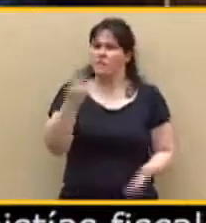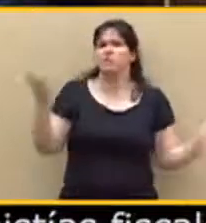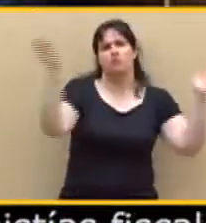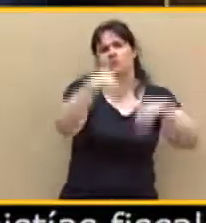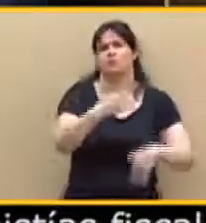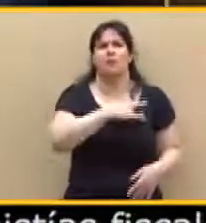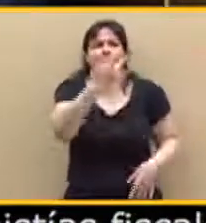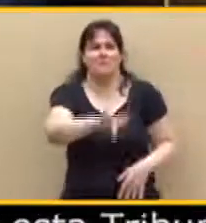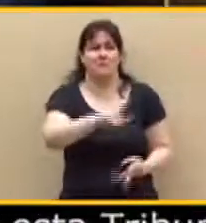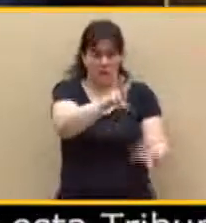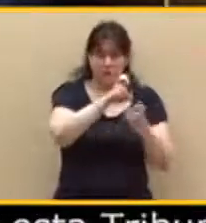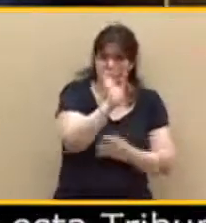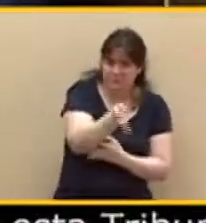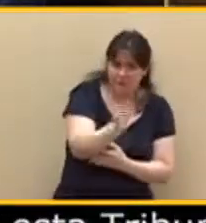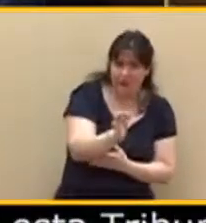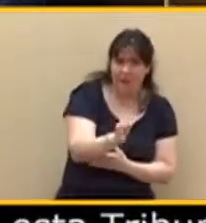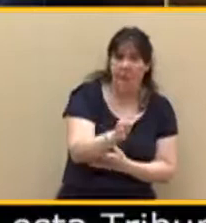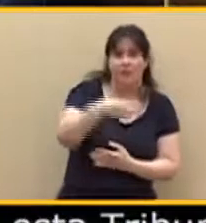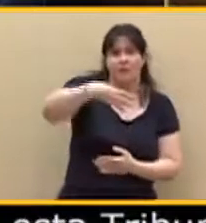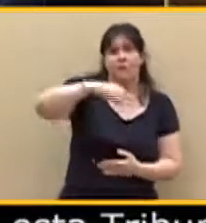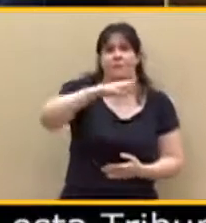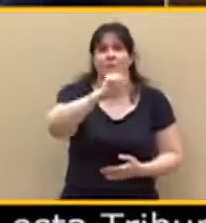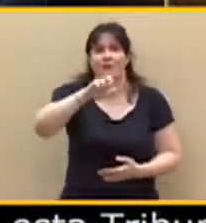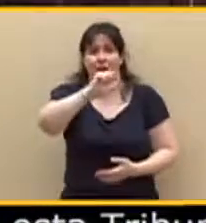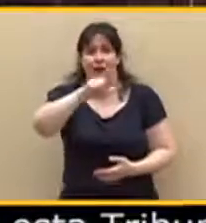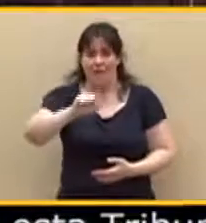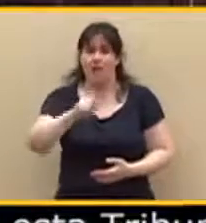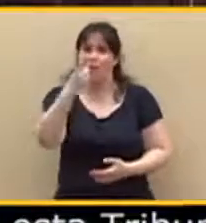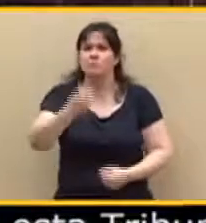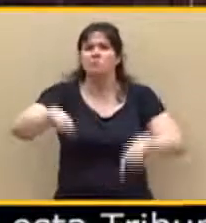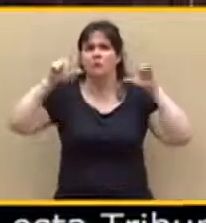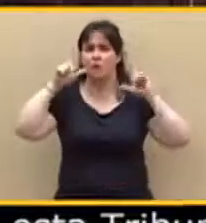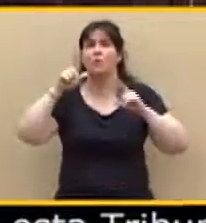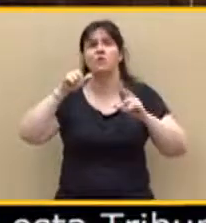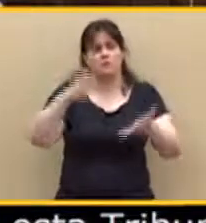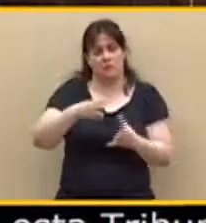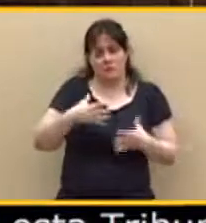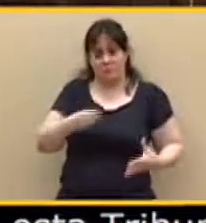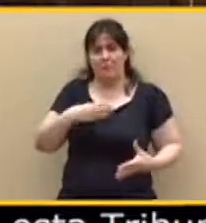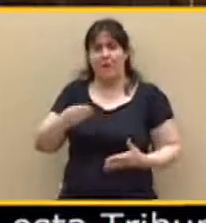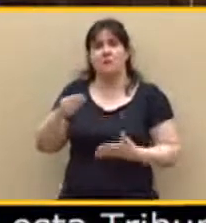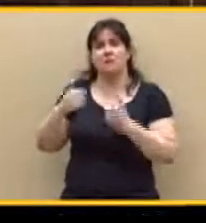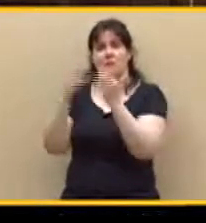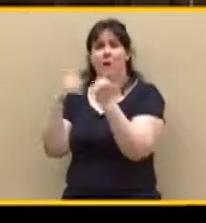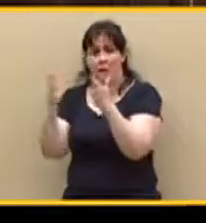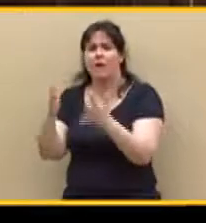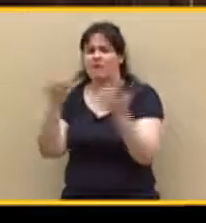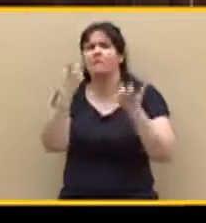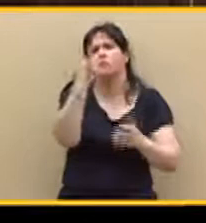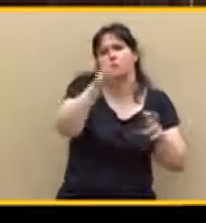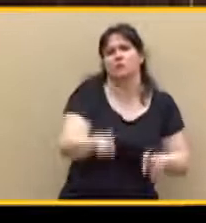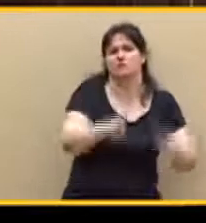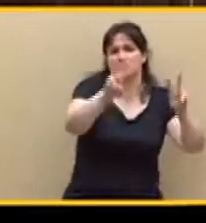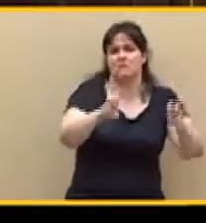¿verdad? Micaela Domecq, una de las protagonistas de los papeles de Panamá, se habría beneficiado de una de ellas, que habría sido aprobada,